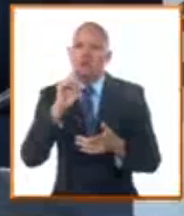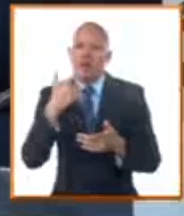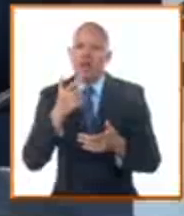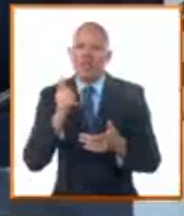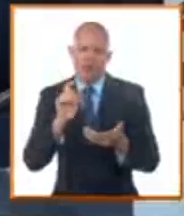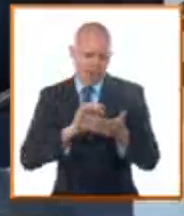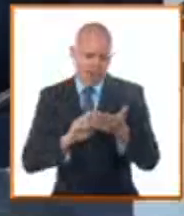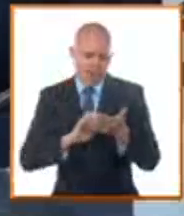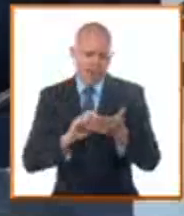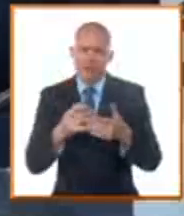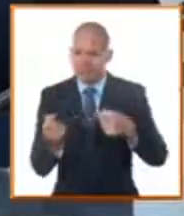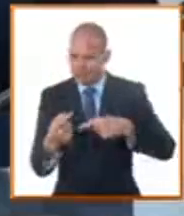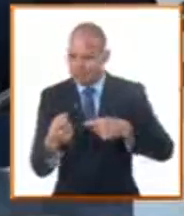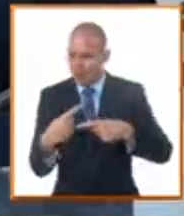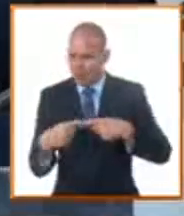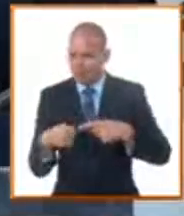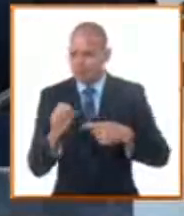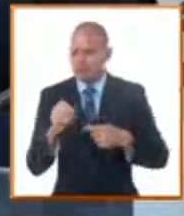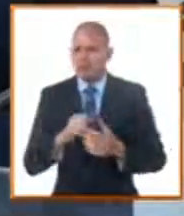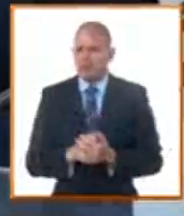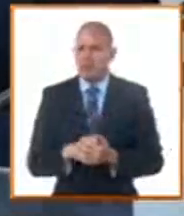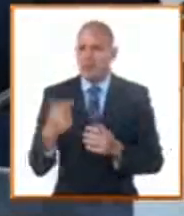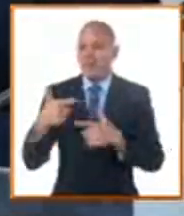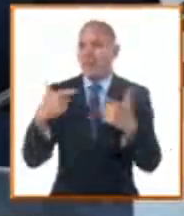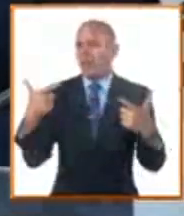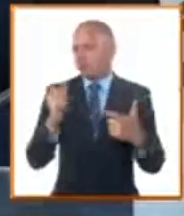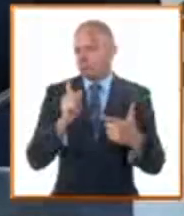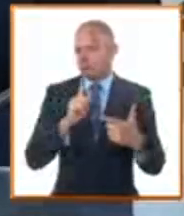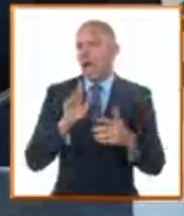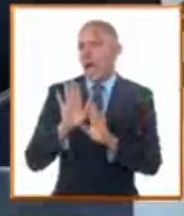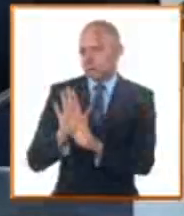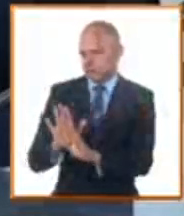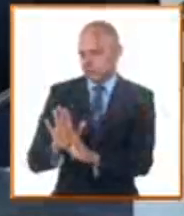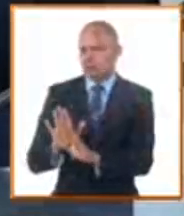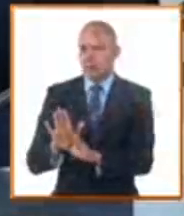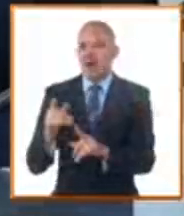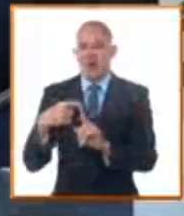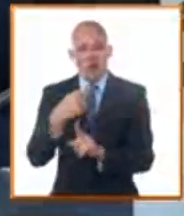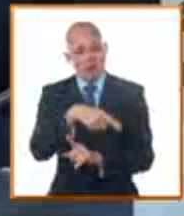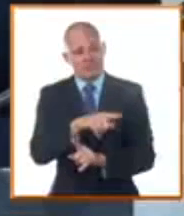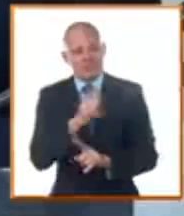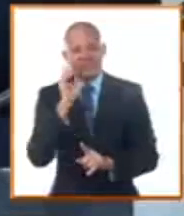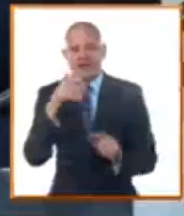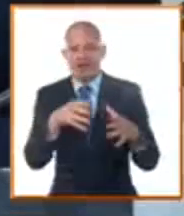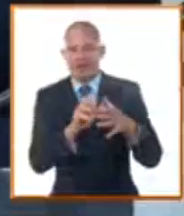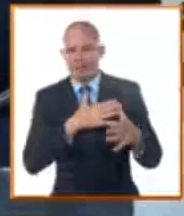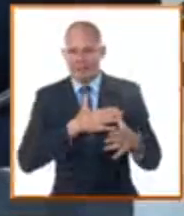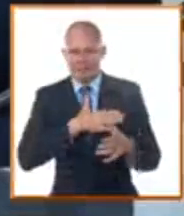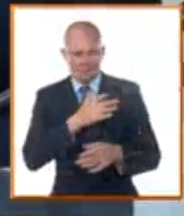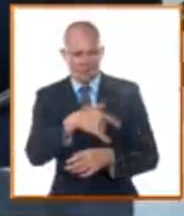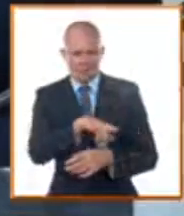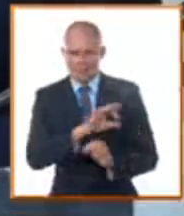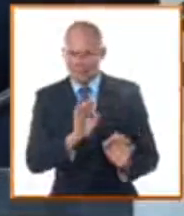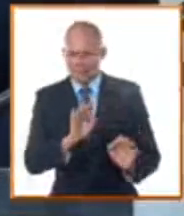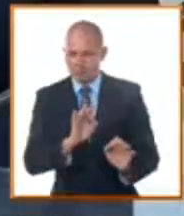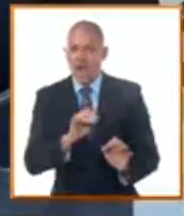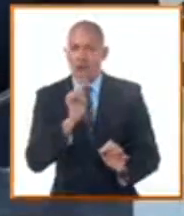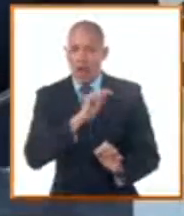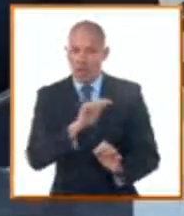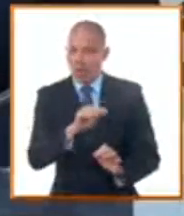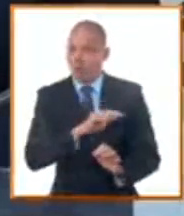sectores. Por ejemplo, el sector no estatal, las micro, pequeñas y medianas empresas, donde realmente